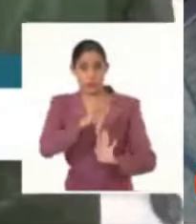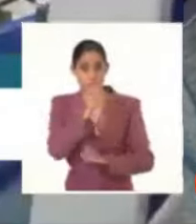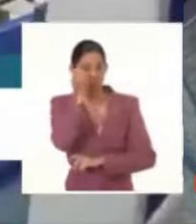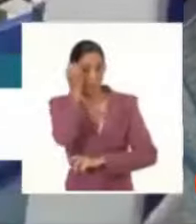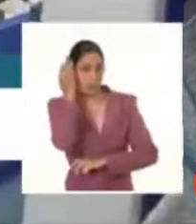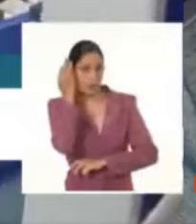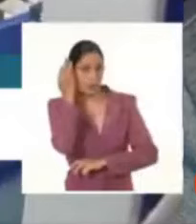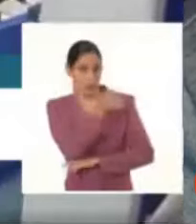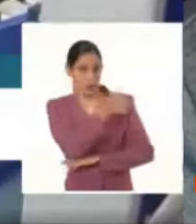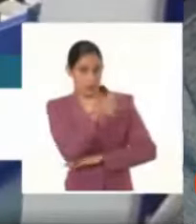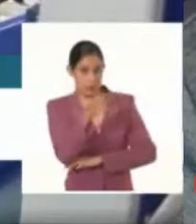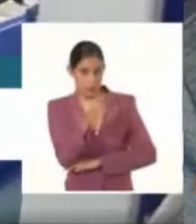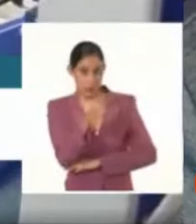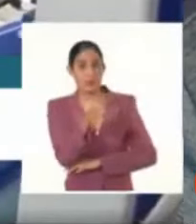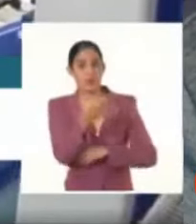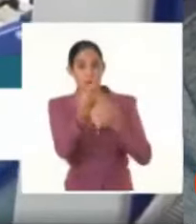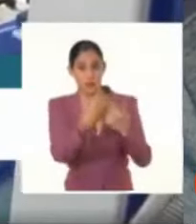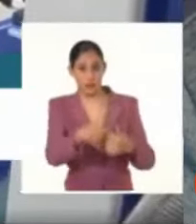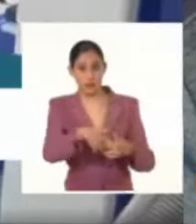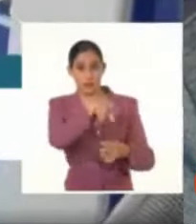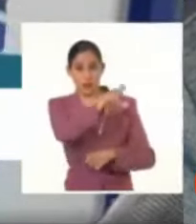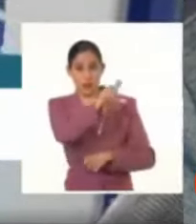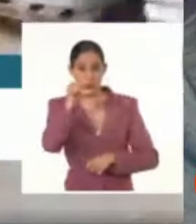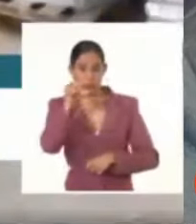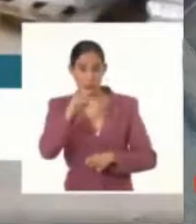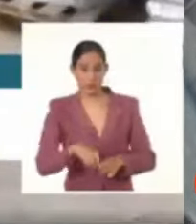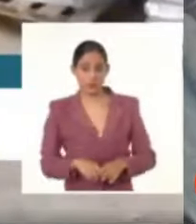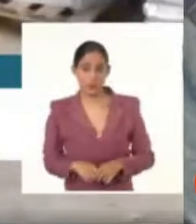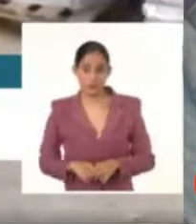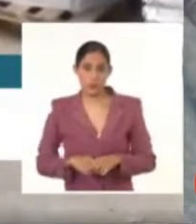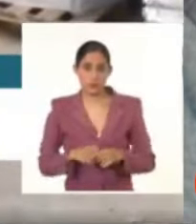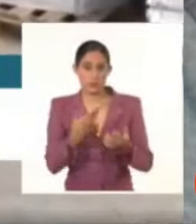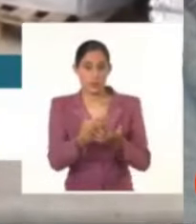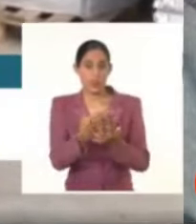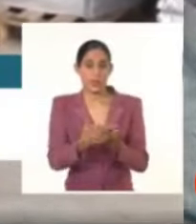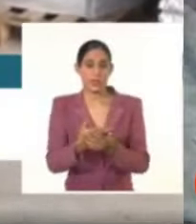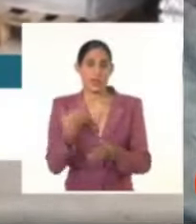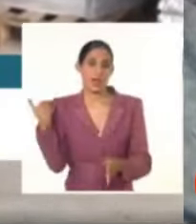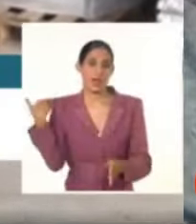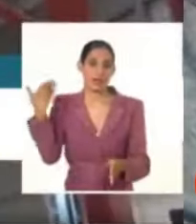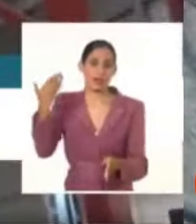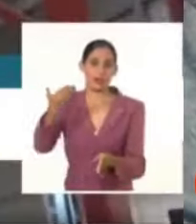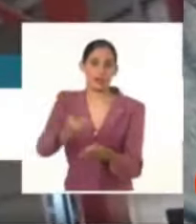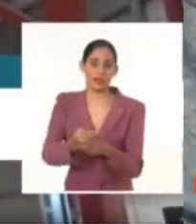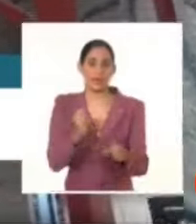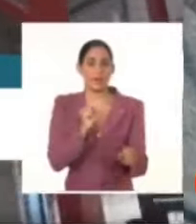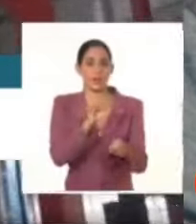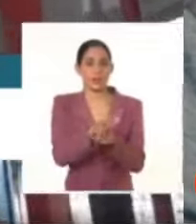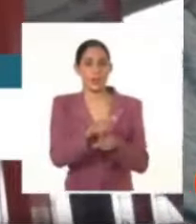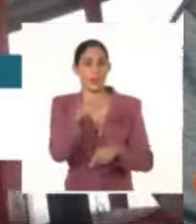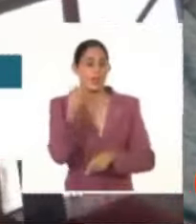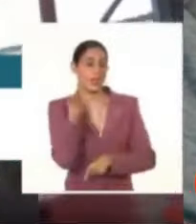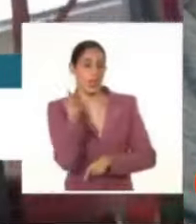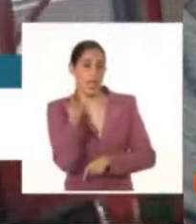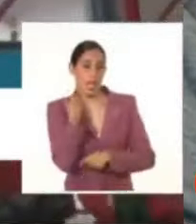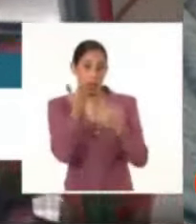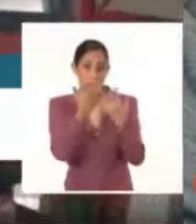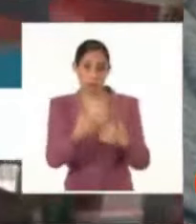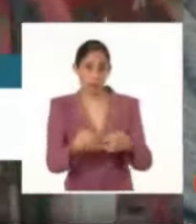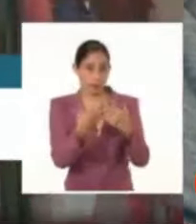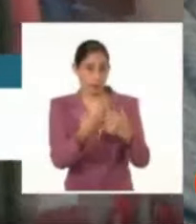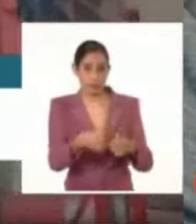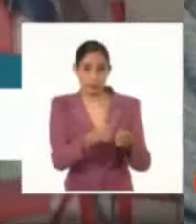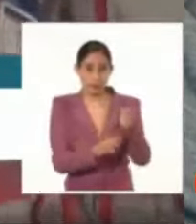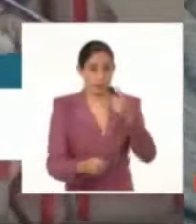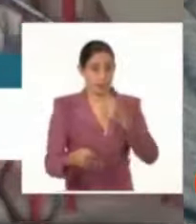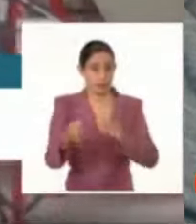su recorrido por la tierra del Ariguanabo, entidad que desde inicios de este año comenzó sus producciones destinadas fundamentalmente